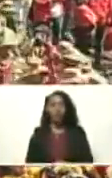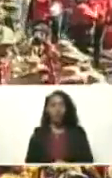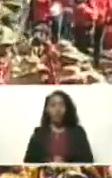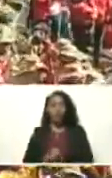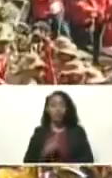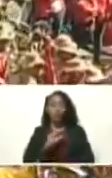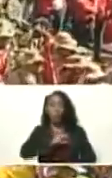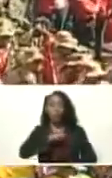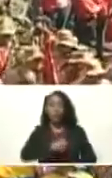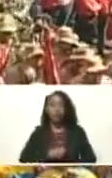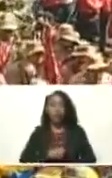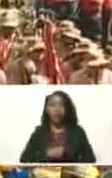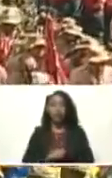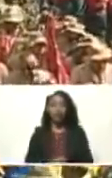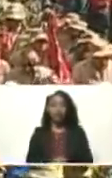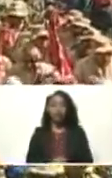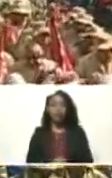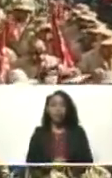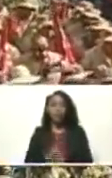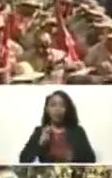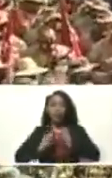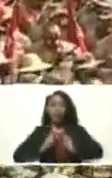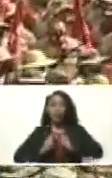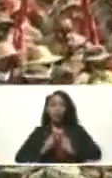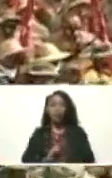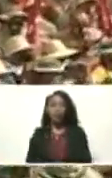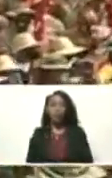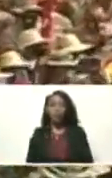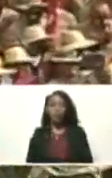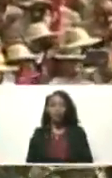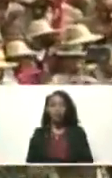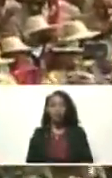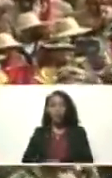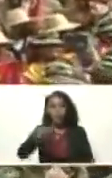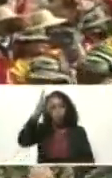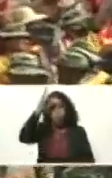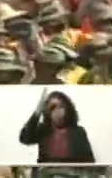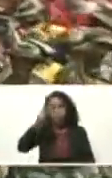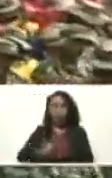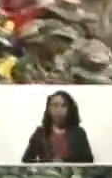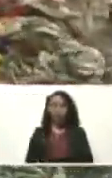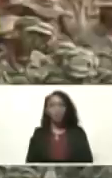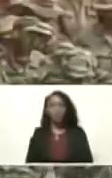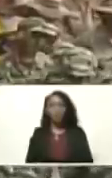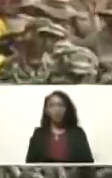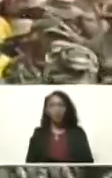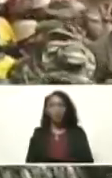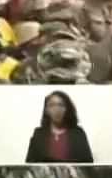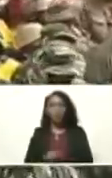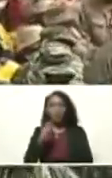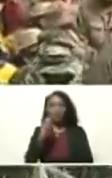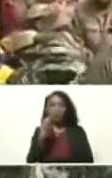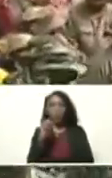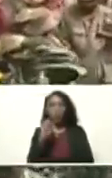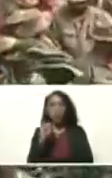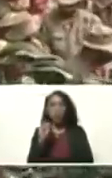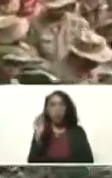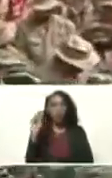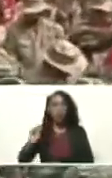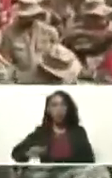Surinam, Trinidad y Tobago, Turquía, Túnez y